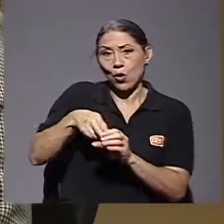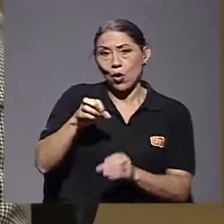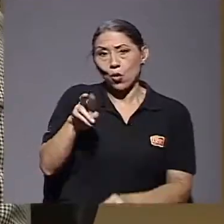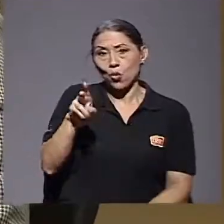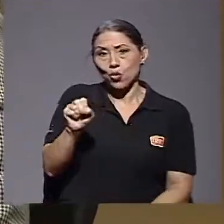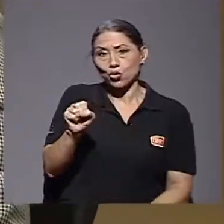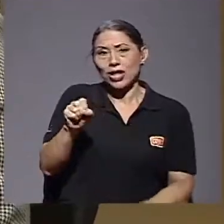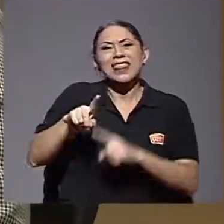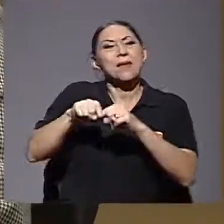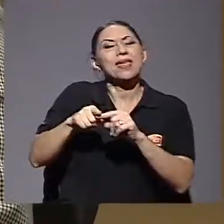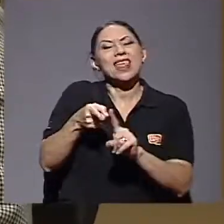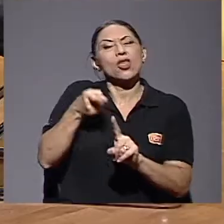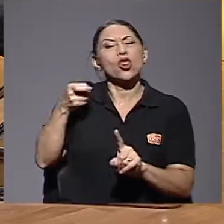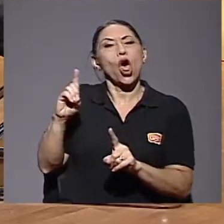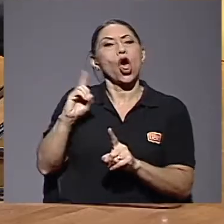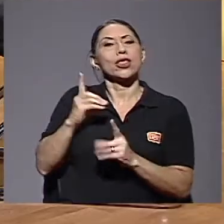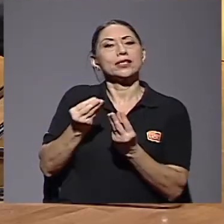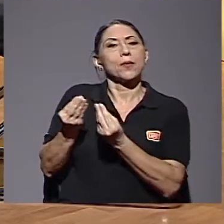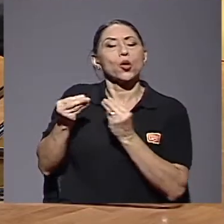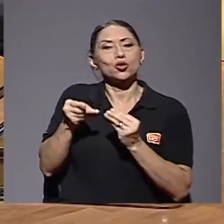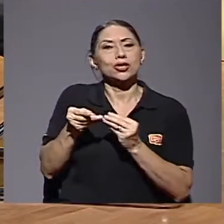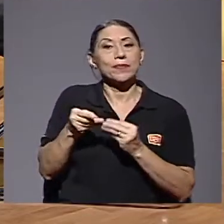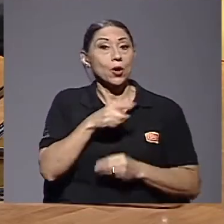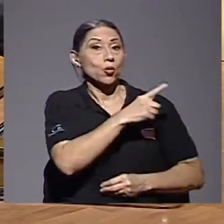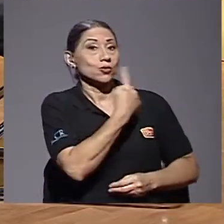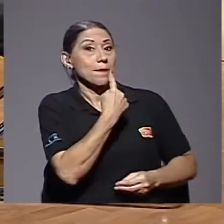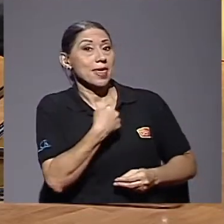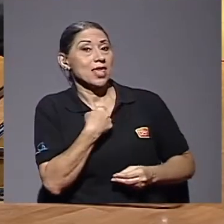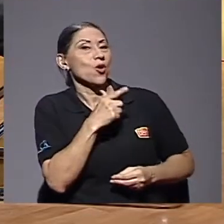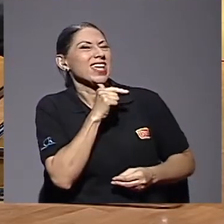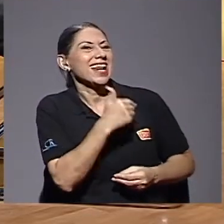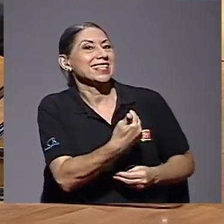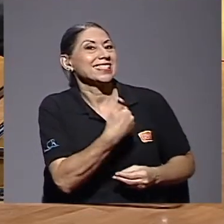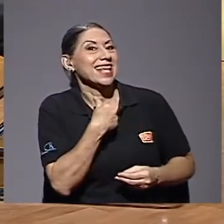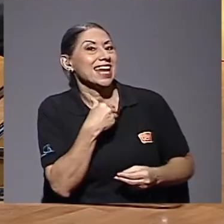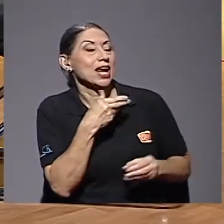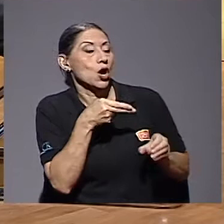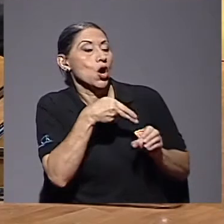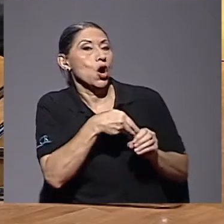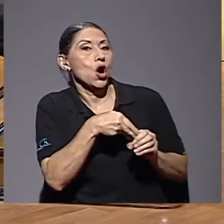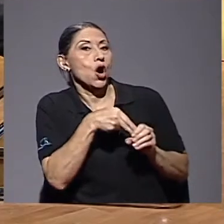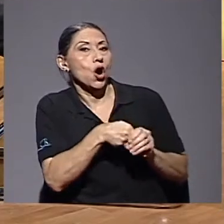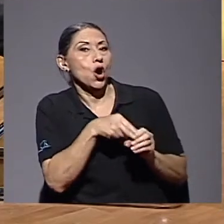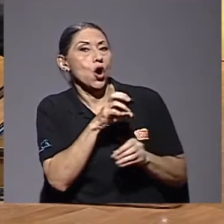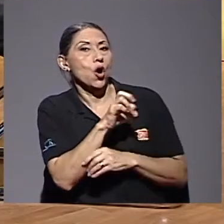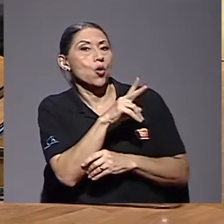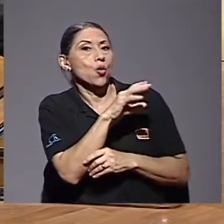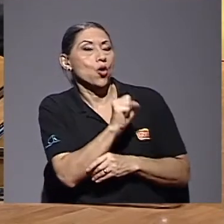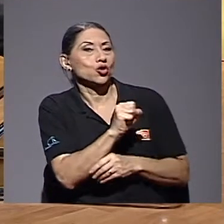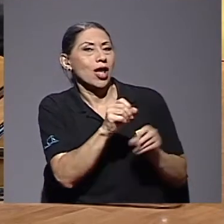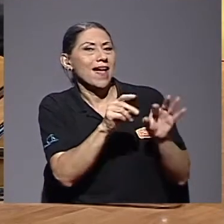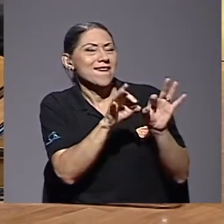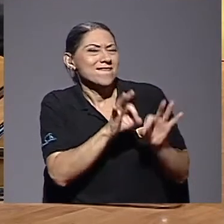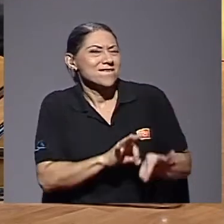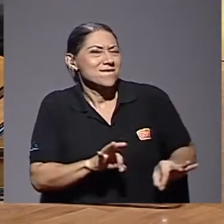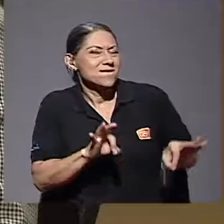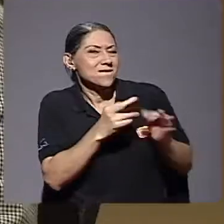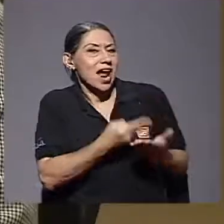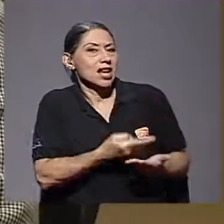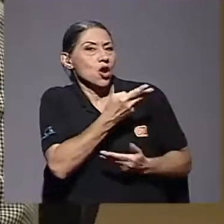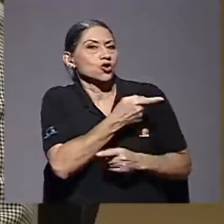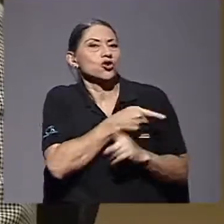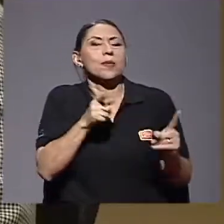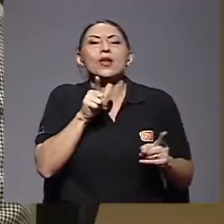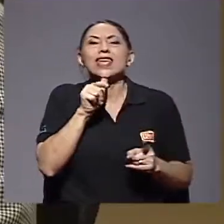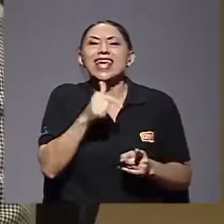de producción. Ahora, usted me dijo quiénes tienen crudos valiosos, pero ¿quiénes tienen crudos pesados que no tienen tanto valor?